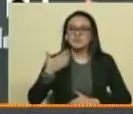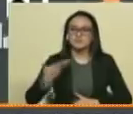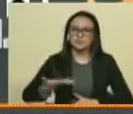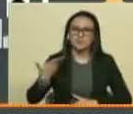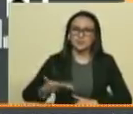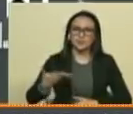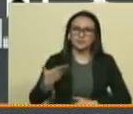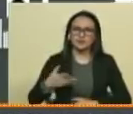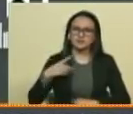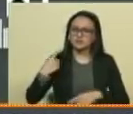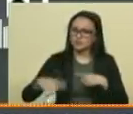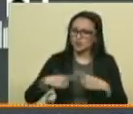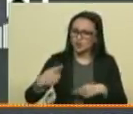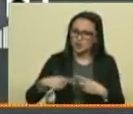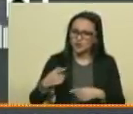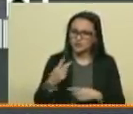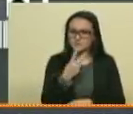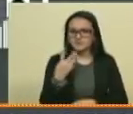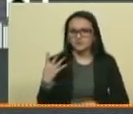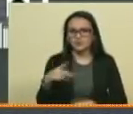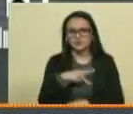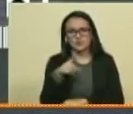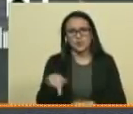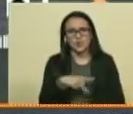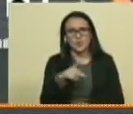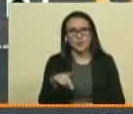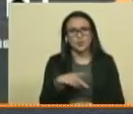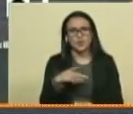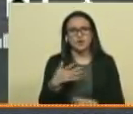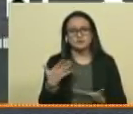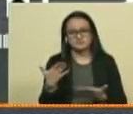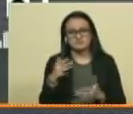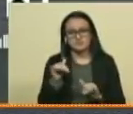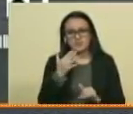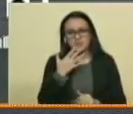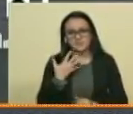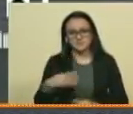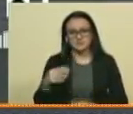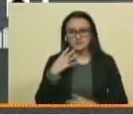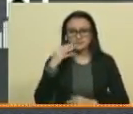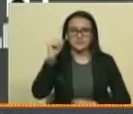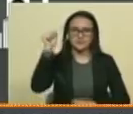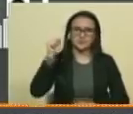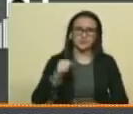todos los días durante las 24 horas nuestro comandante presidente Nicolás Maduro Moros.